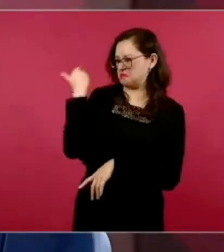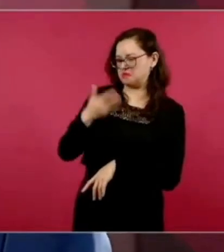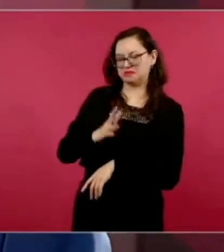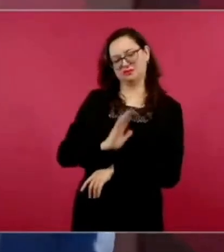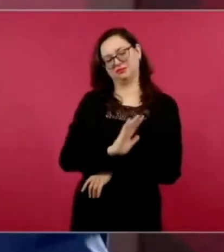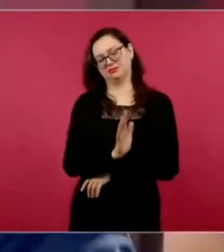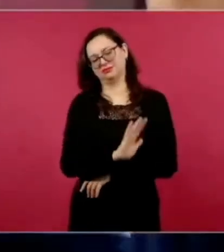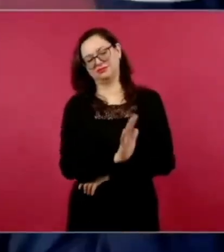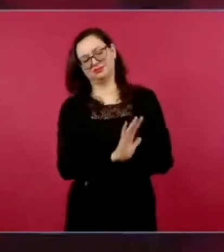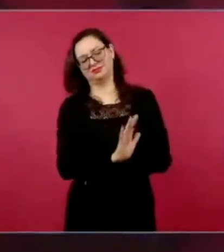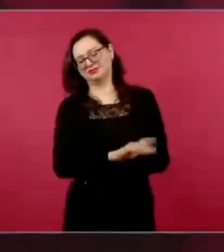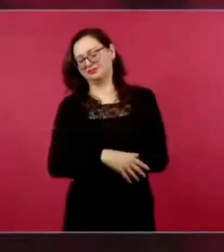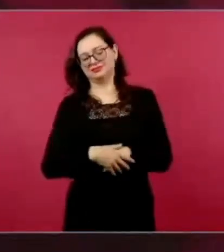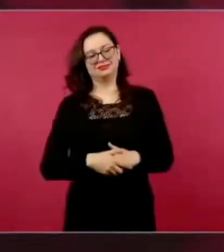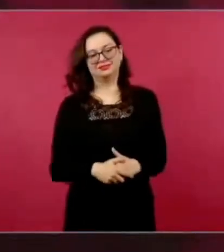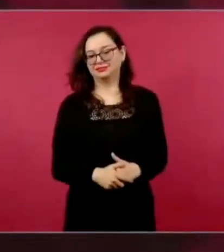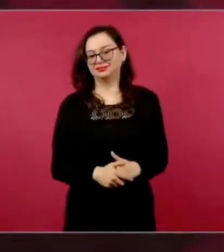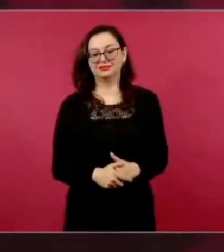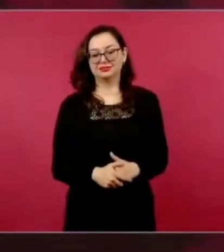¿Cómo no?